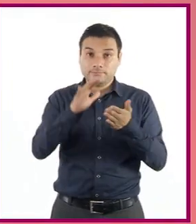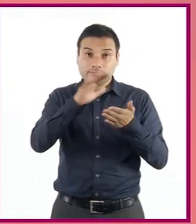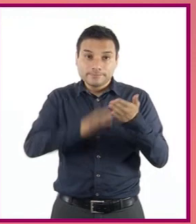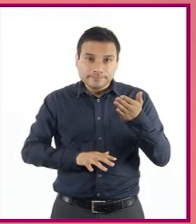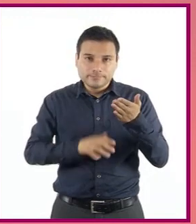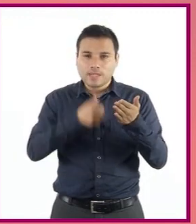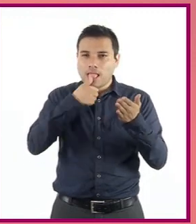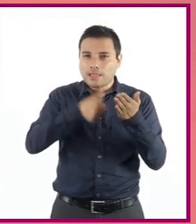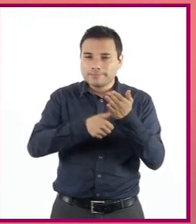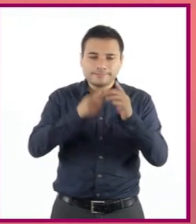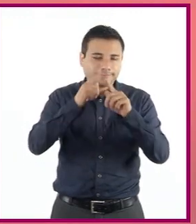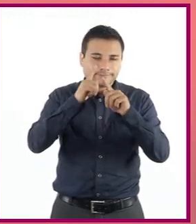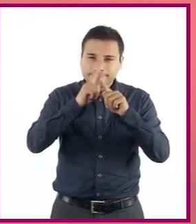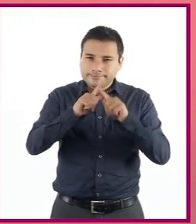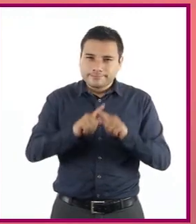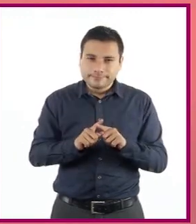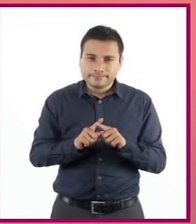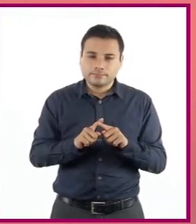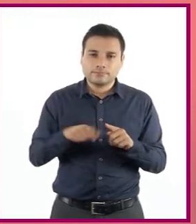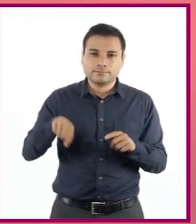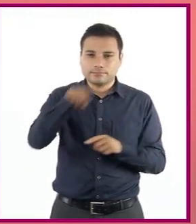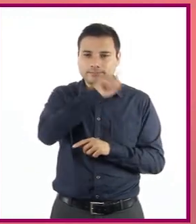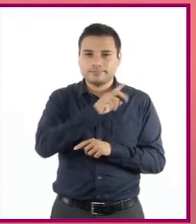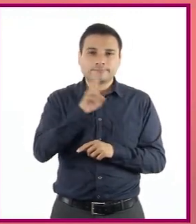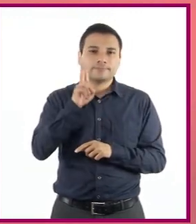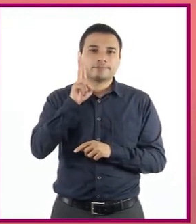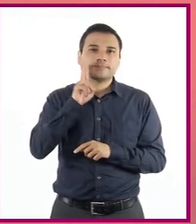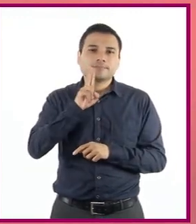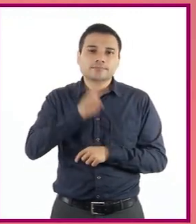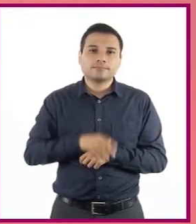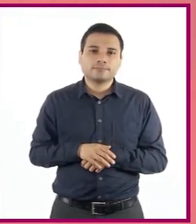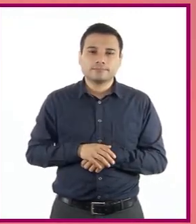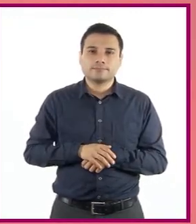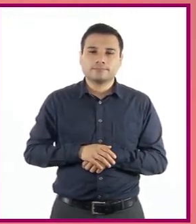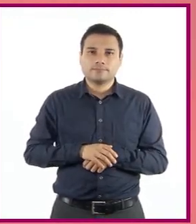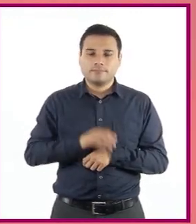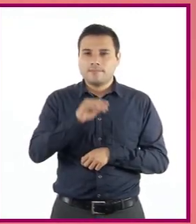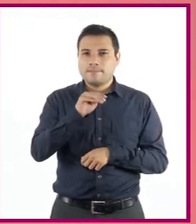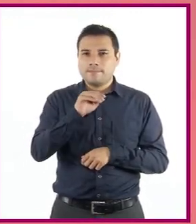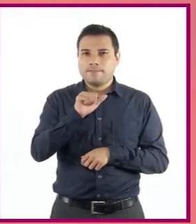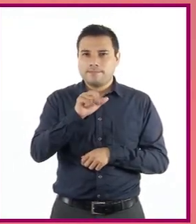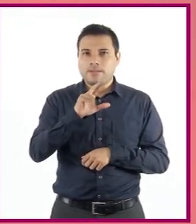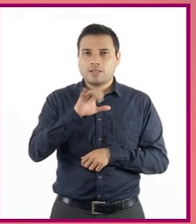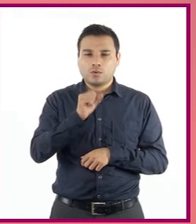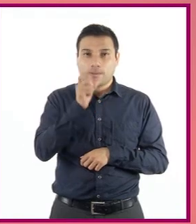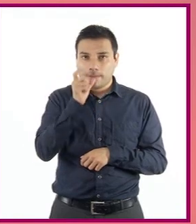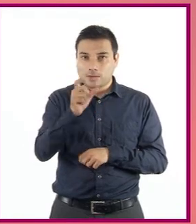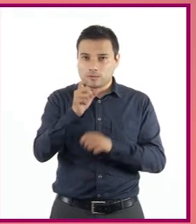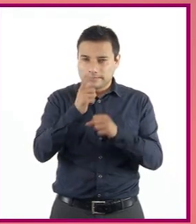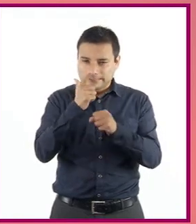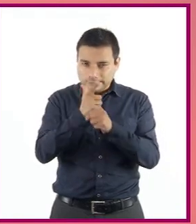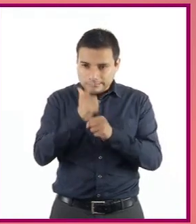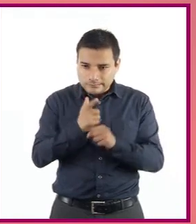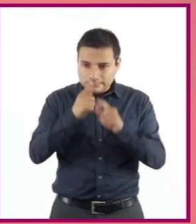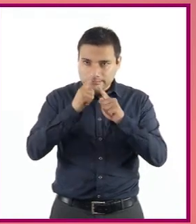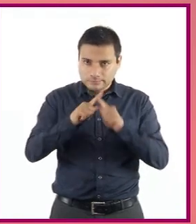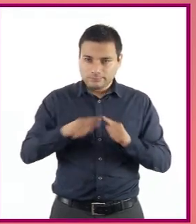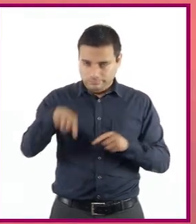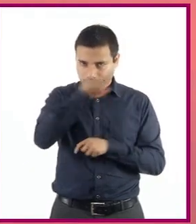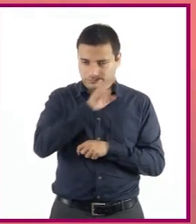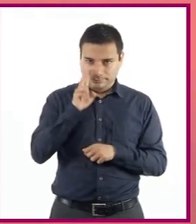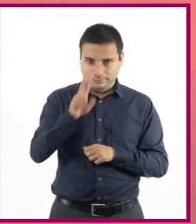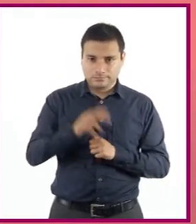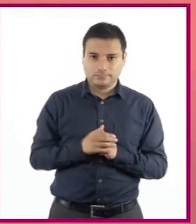diferentes partes de una carta formal e identifiquen los marcadores discursivos de focalización que se utilizaron en la